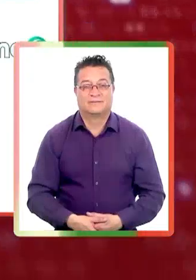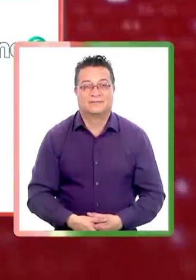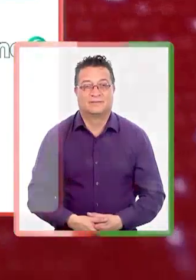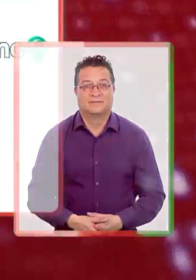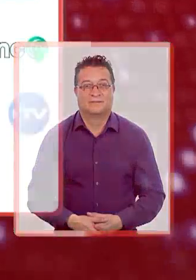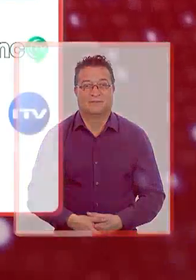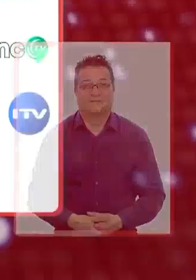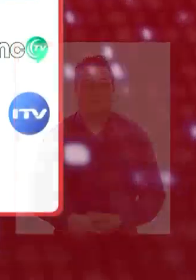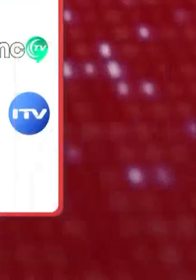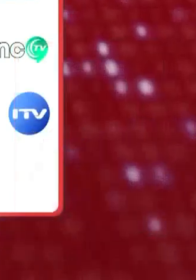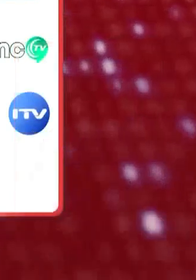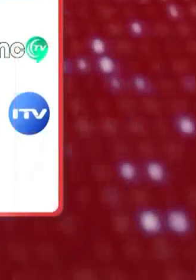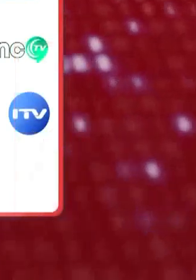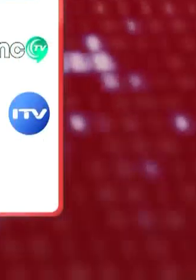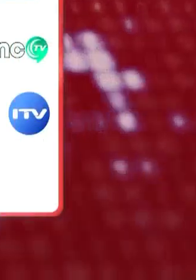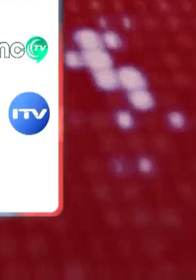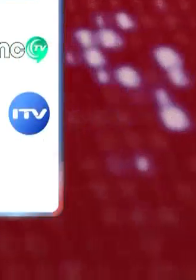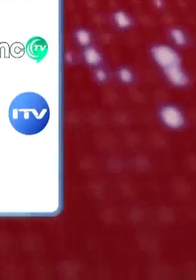y